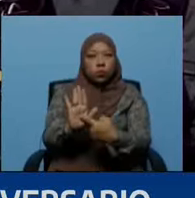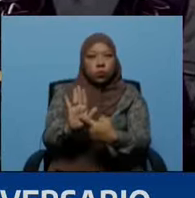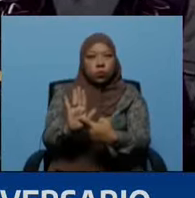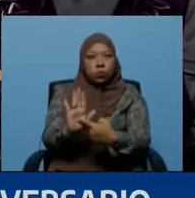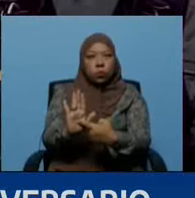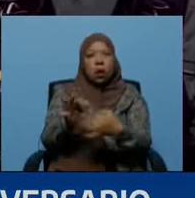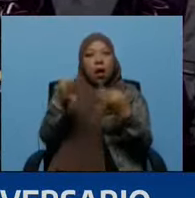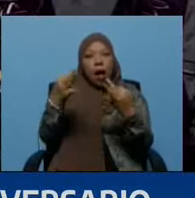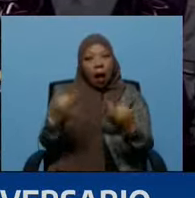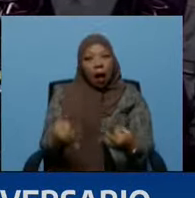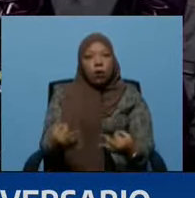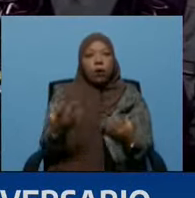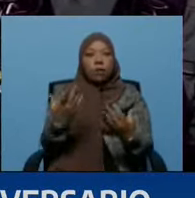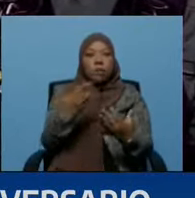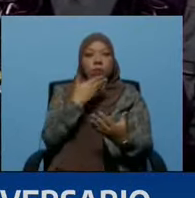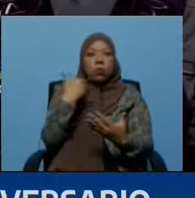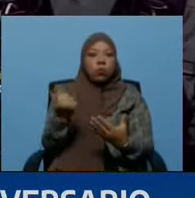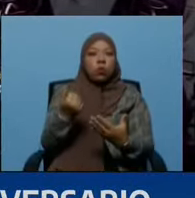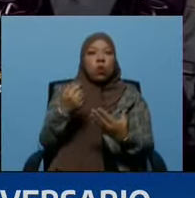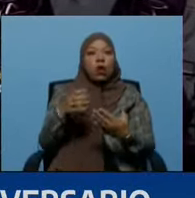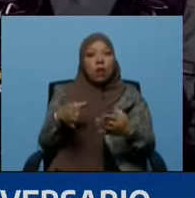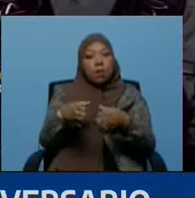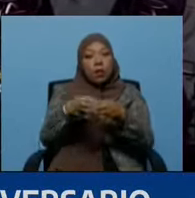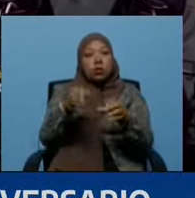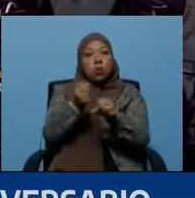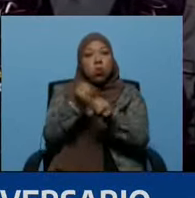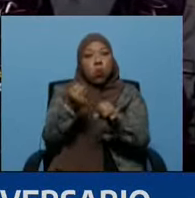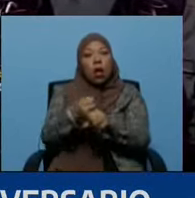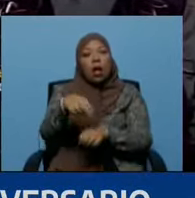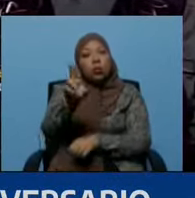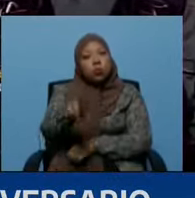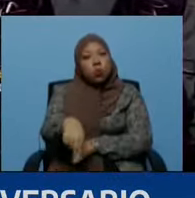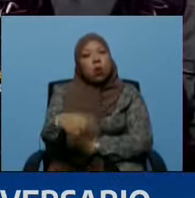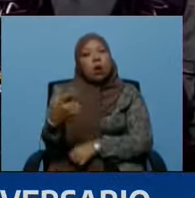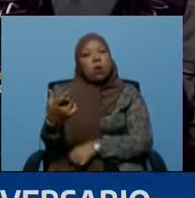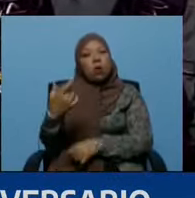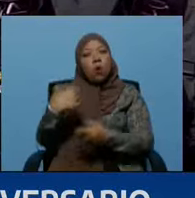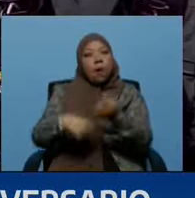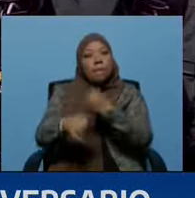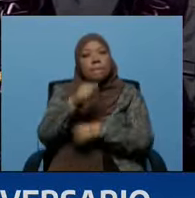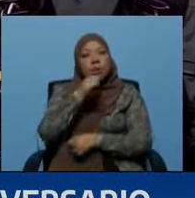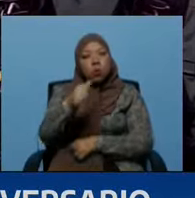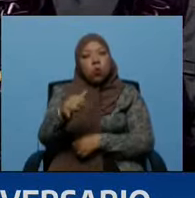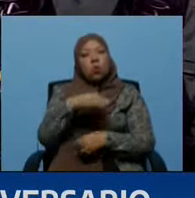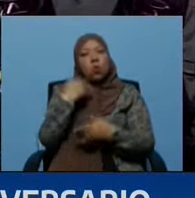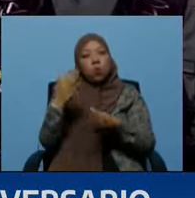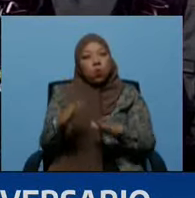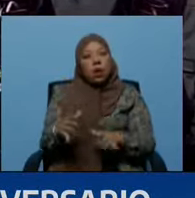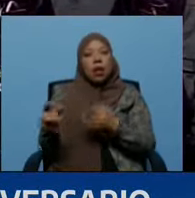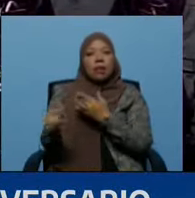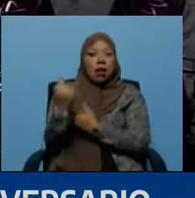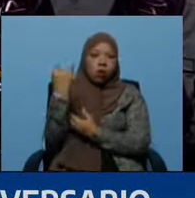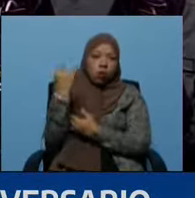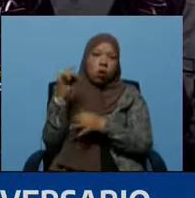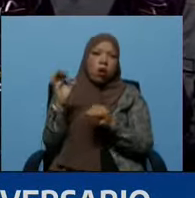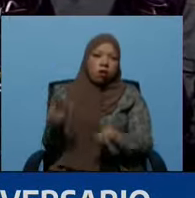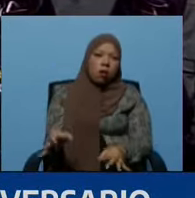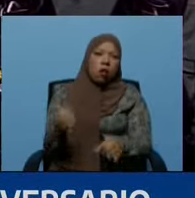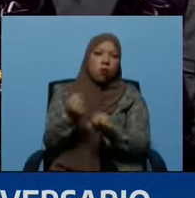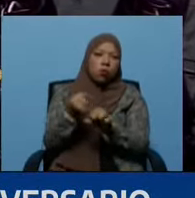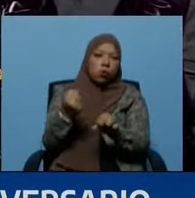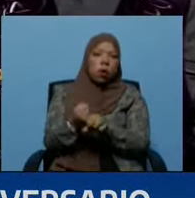y seguirá en manos de patriotas. Jamás este bastón de mando caerá en manos de traidores,